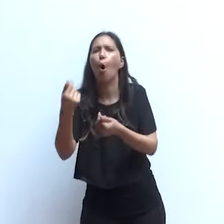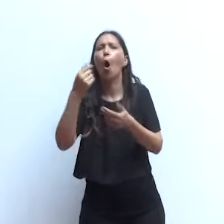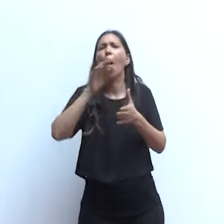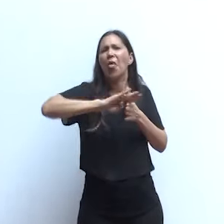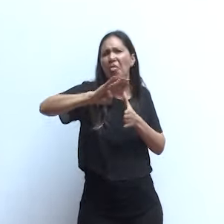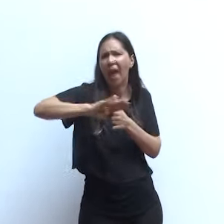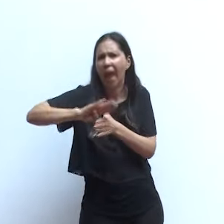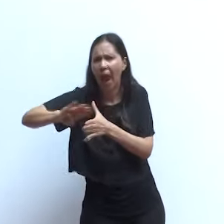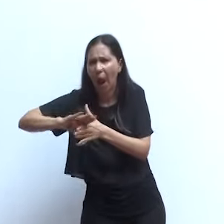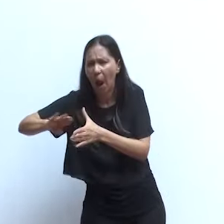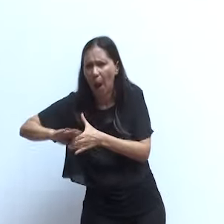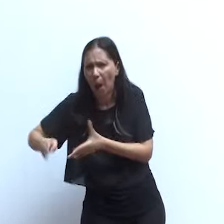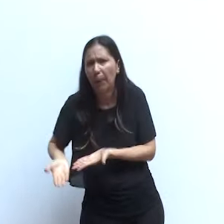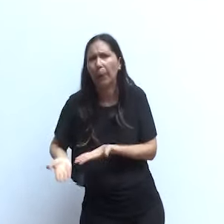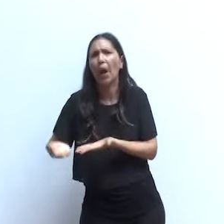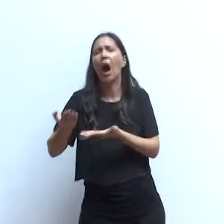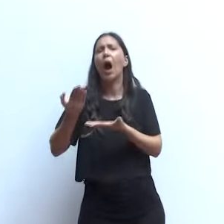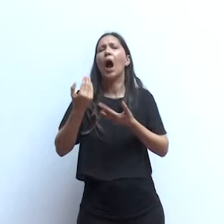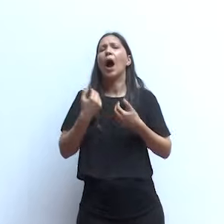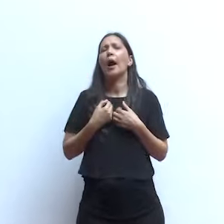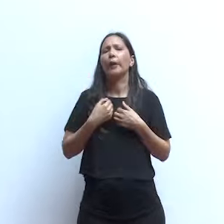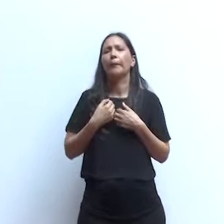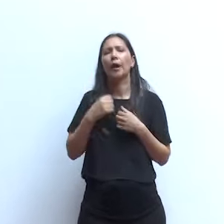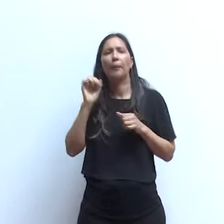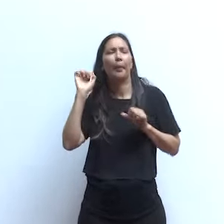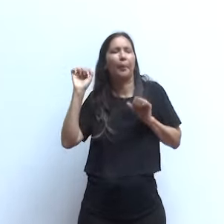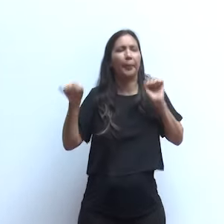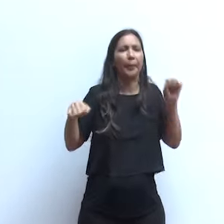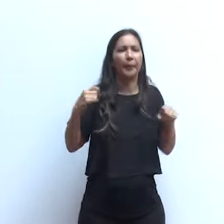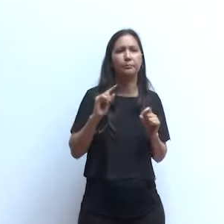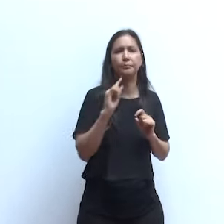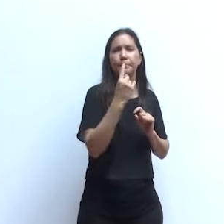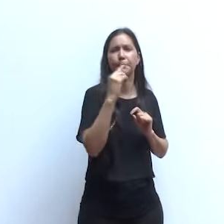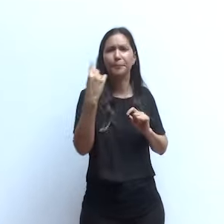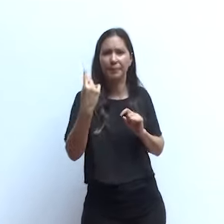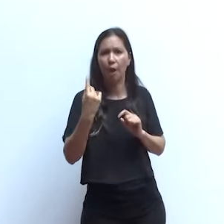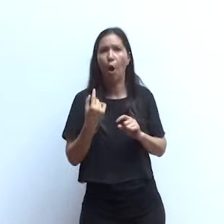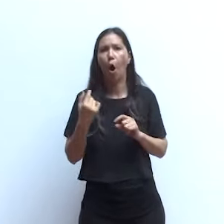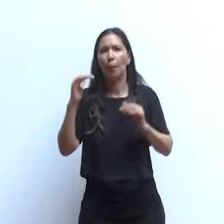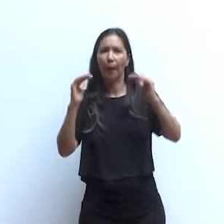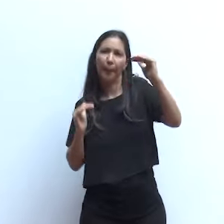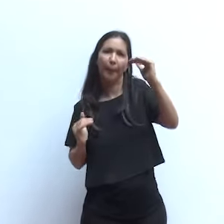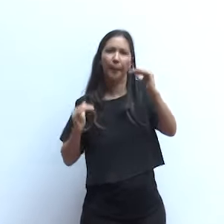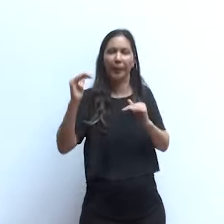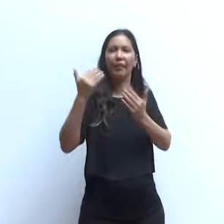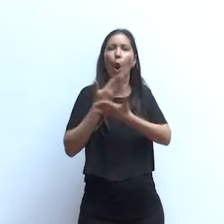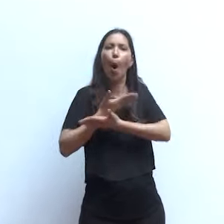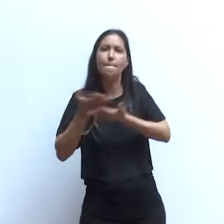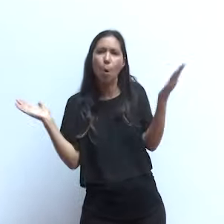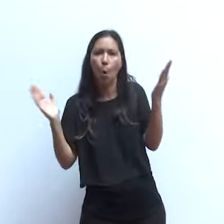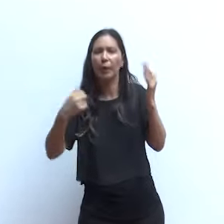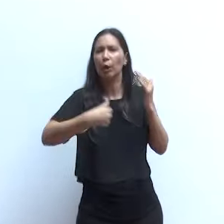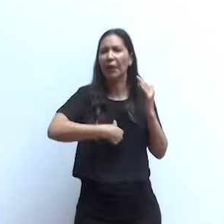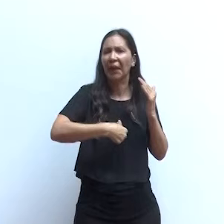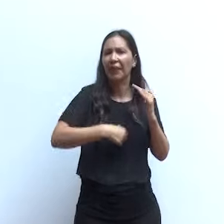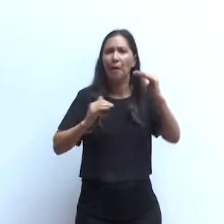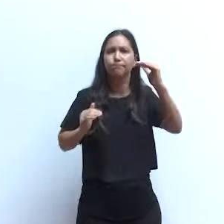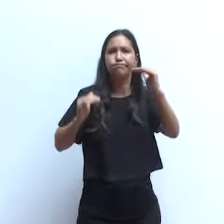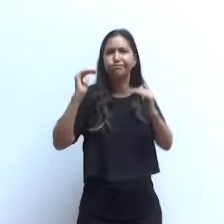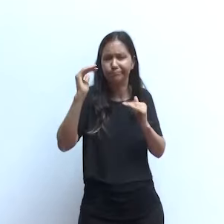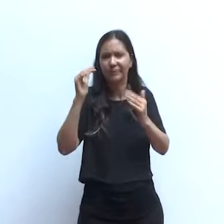La indiferencia el declive de lo público y el fetichismo de la identidad qué s yo una una cultura tomada por el